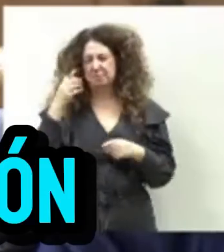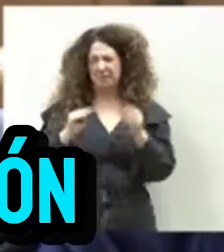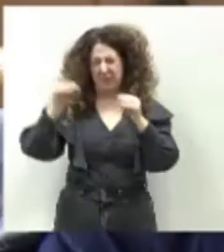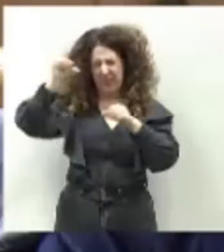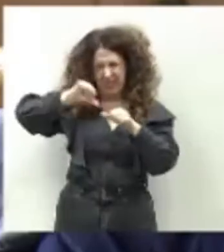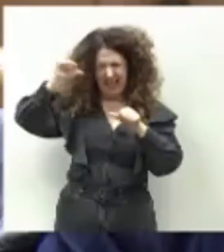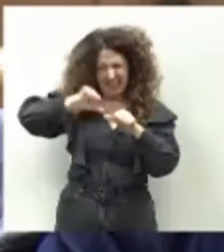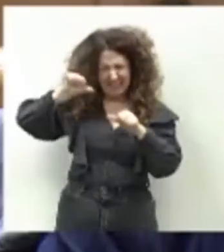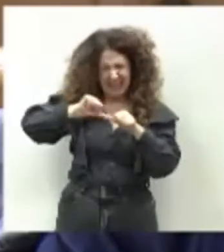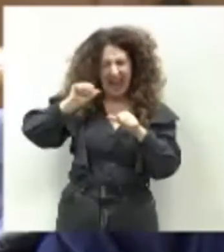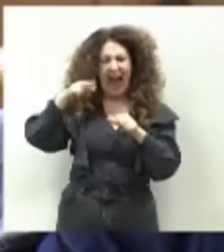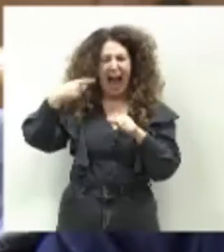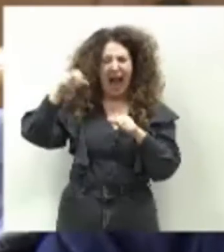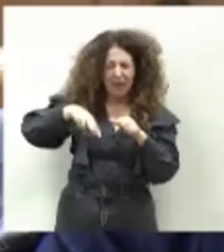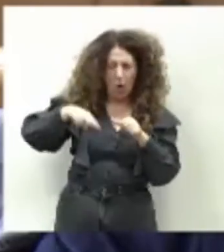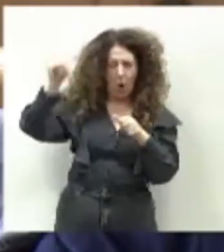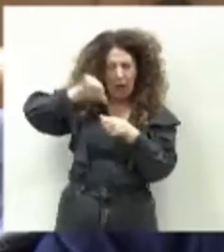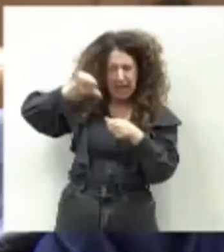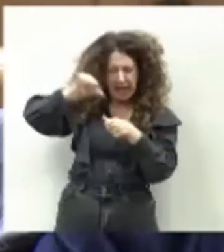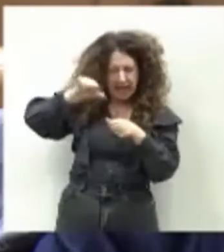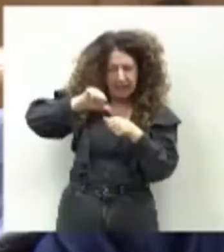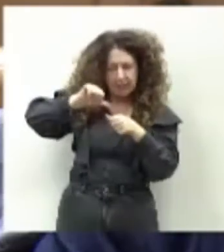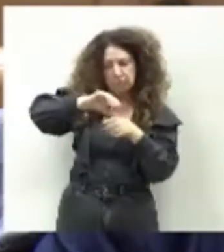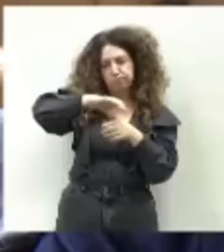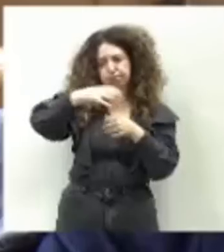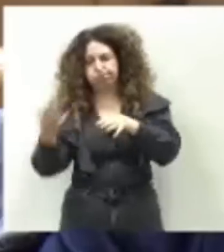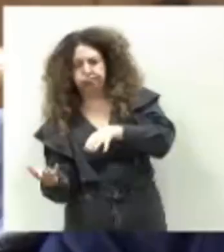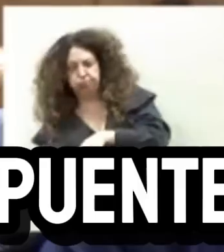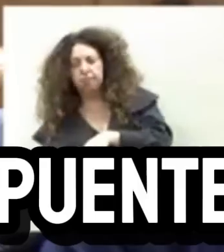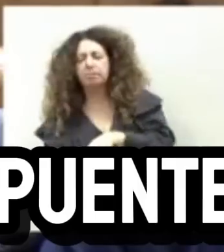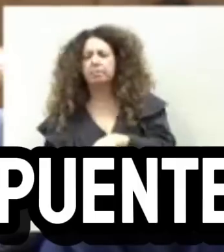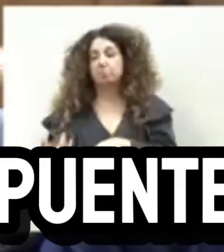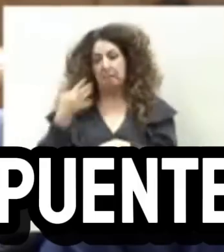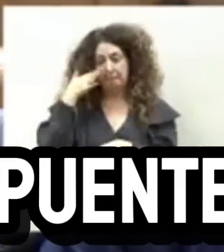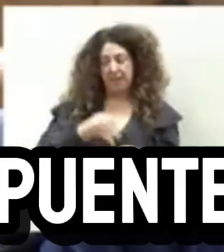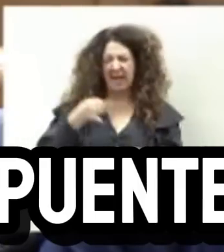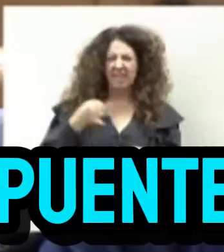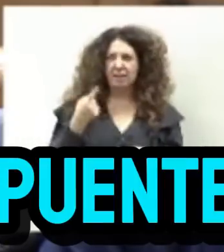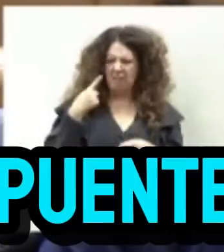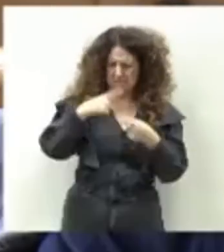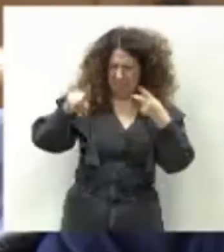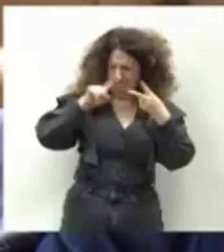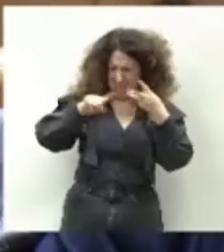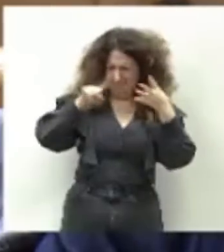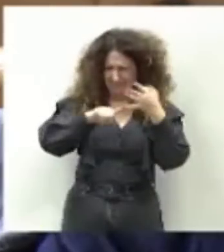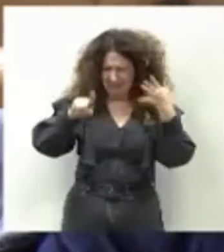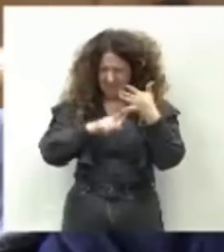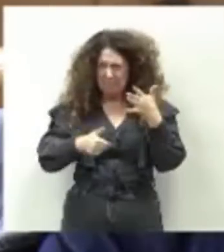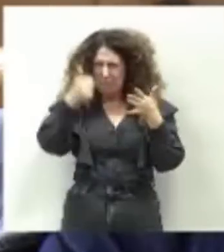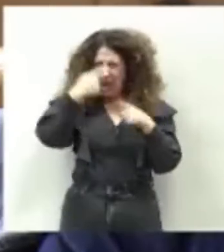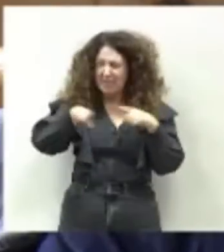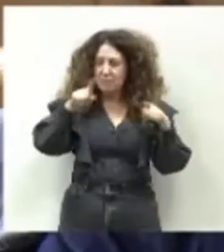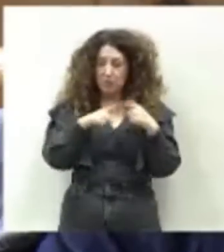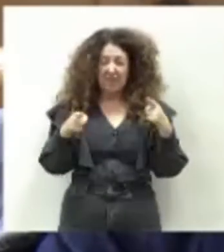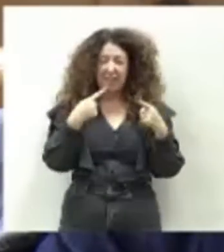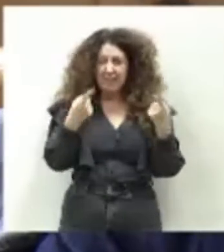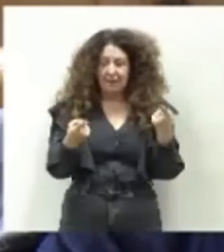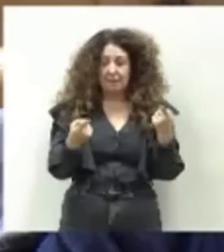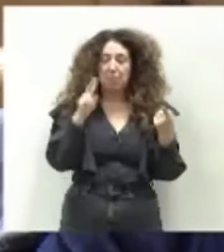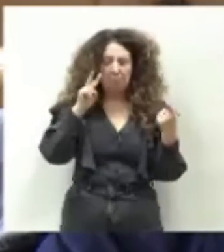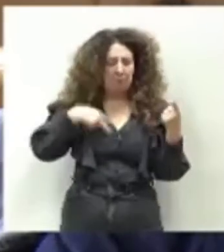la legislación. Y así llevamos meses. ¿Qué más tiene que pasar? Qué autocomplacencia, señor Puente, pero hay miles y miles de